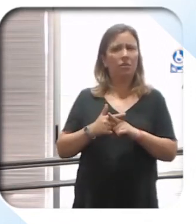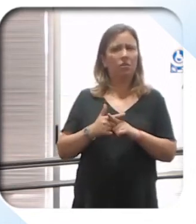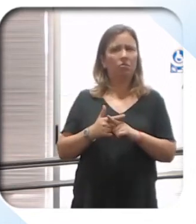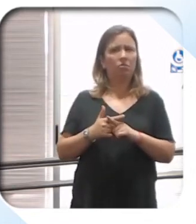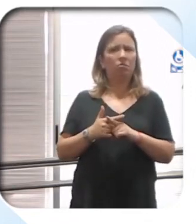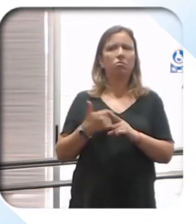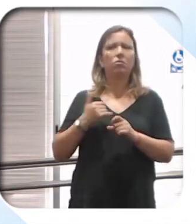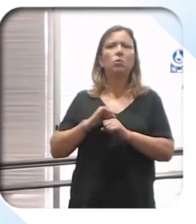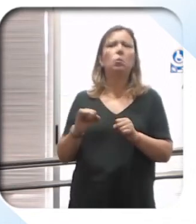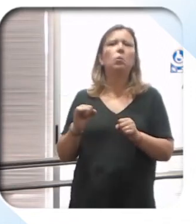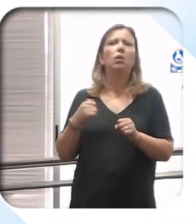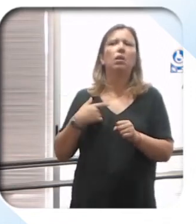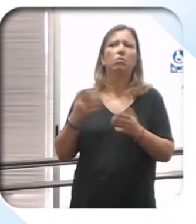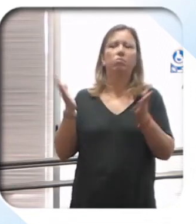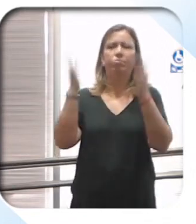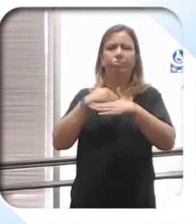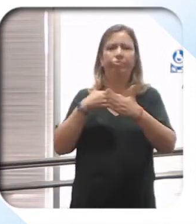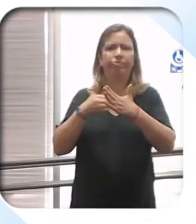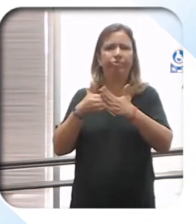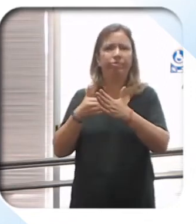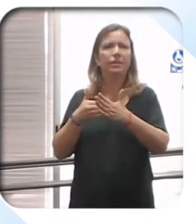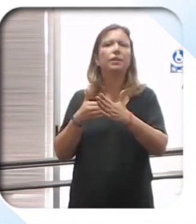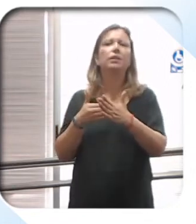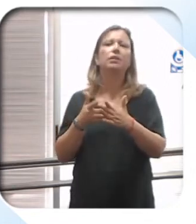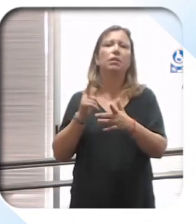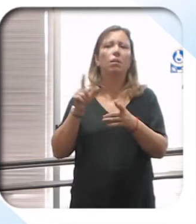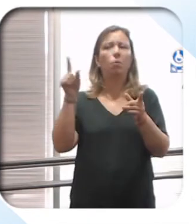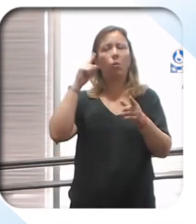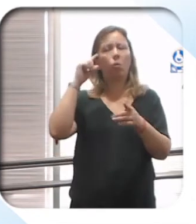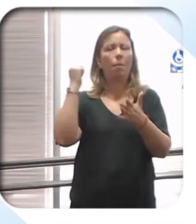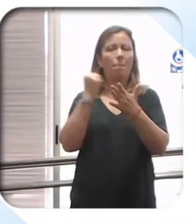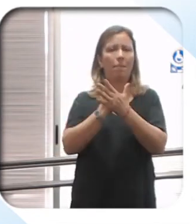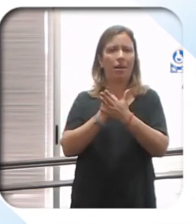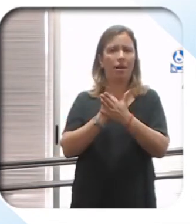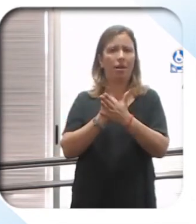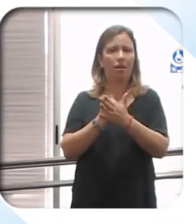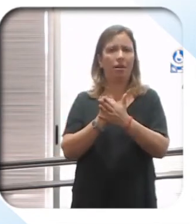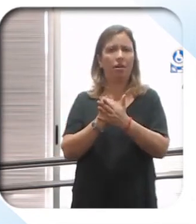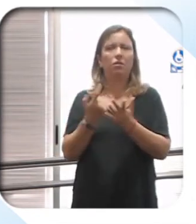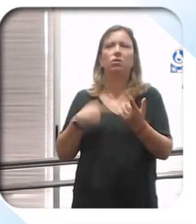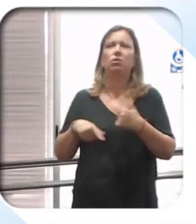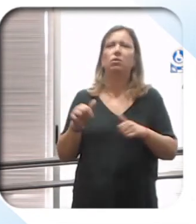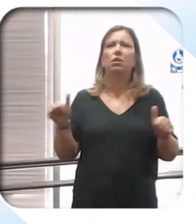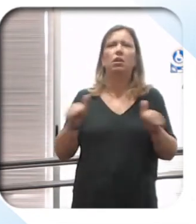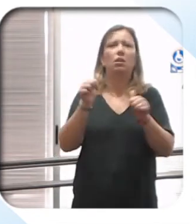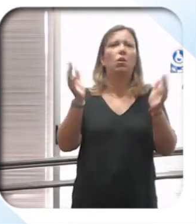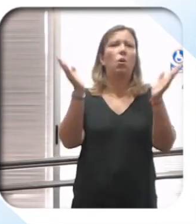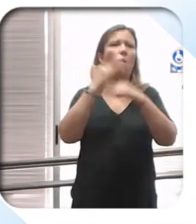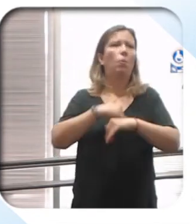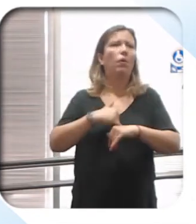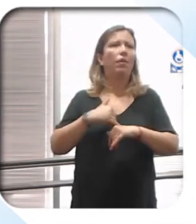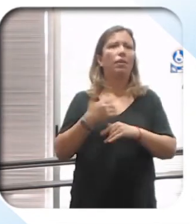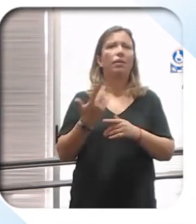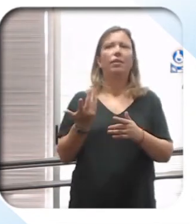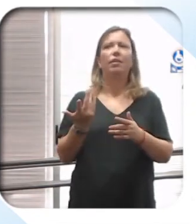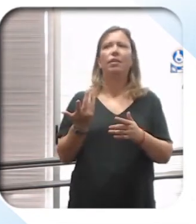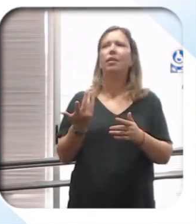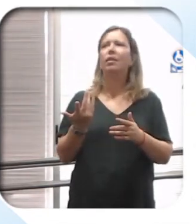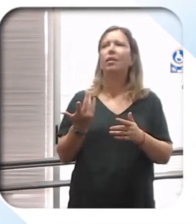sea obstaculizada y sea traumática y que no permita en realidad,